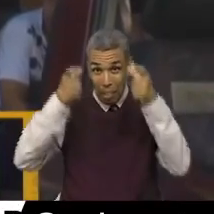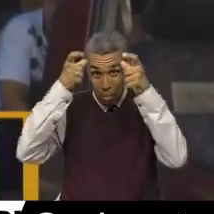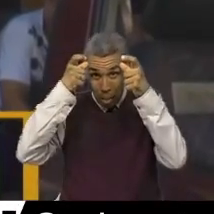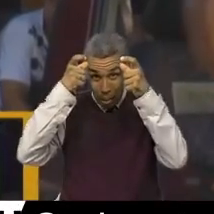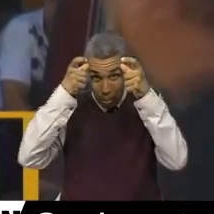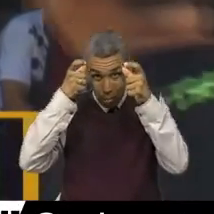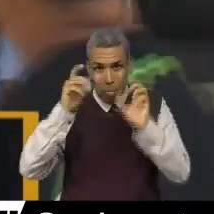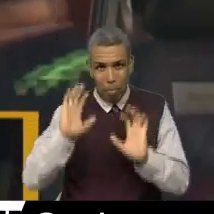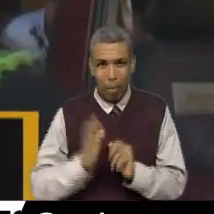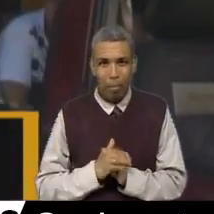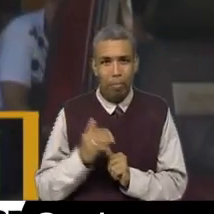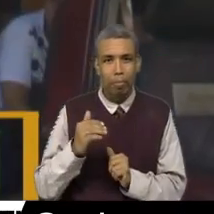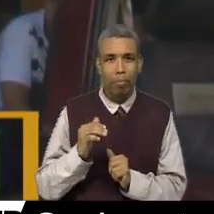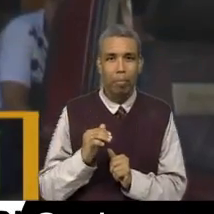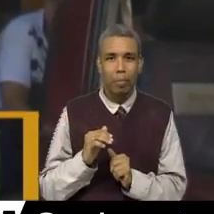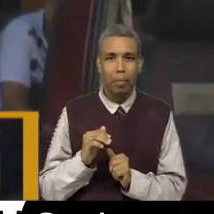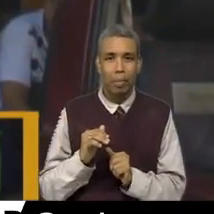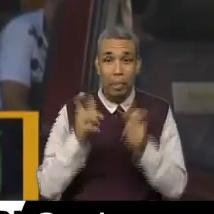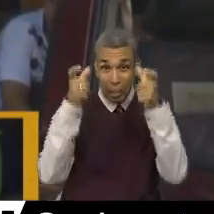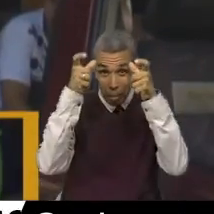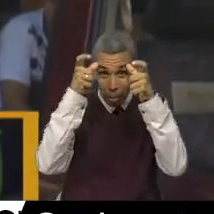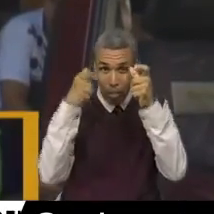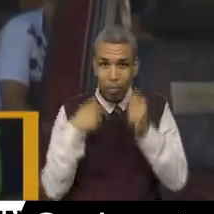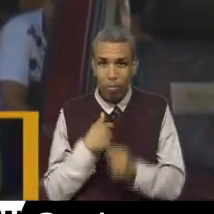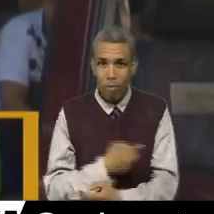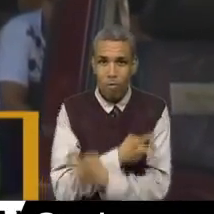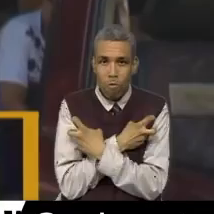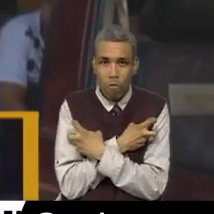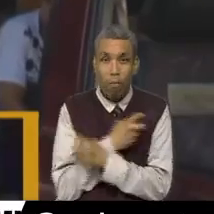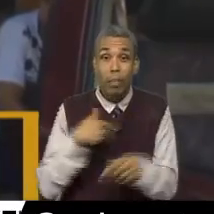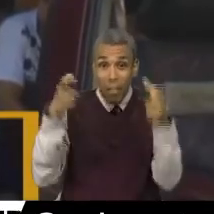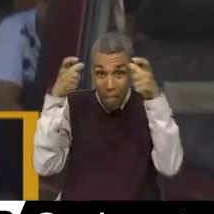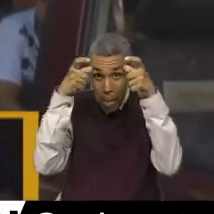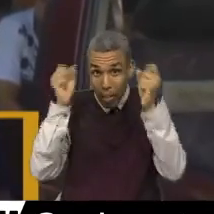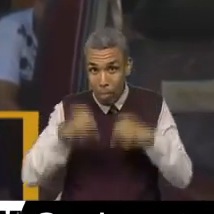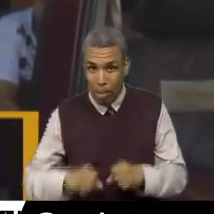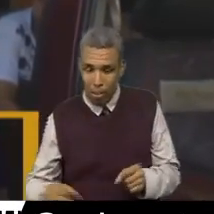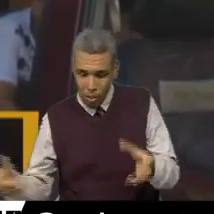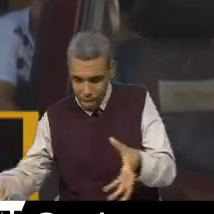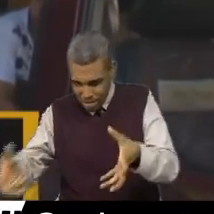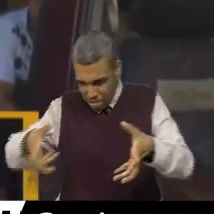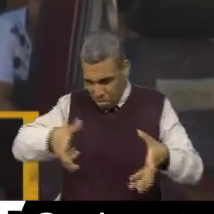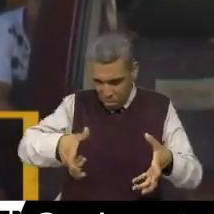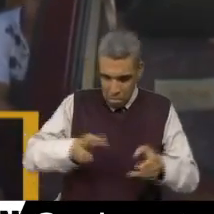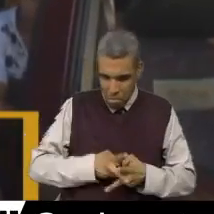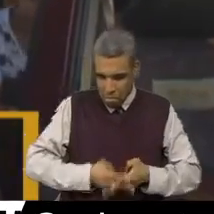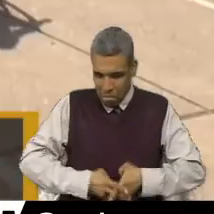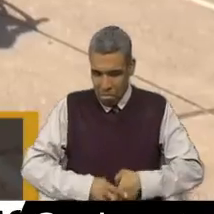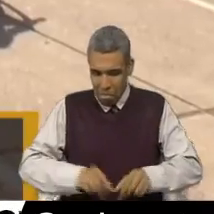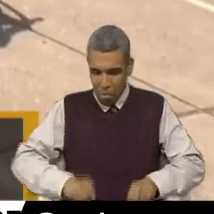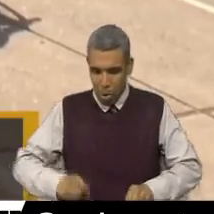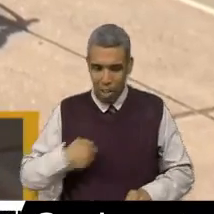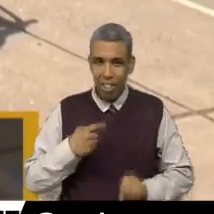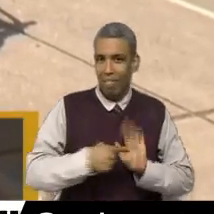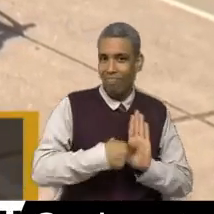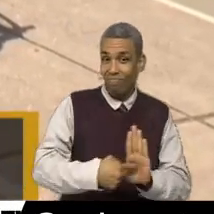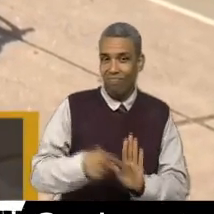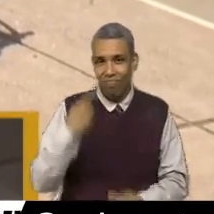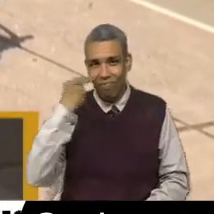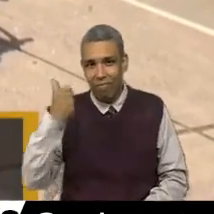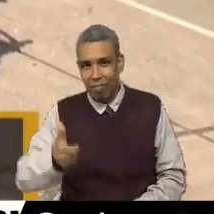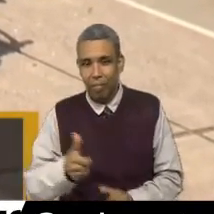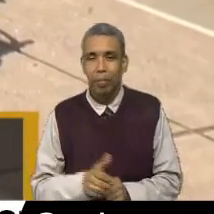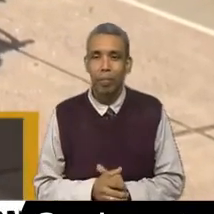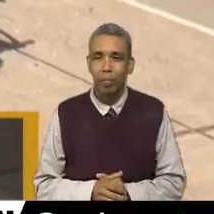y se la puse a la bicicleta para que llamar más la atención, ¿no? Para que vea que sí es un espectáculo. Este hombre, que en cada